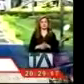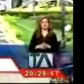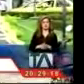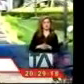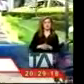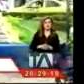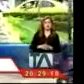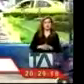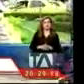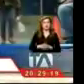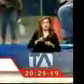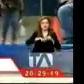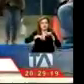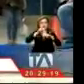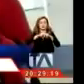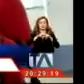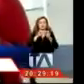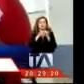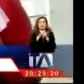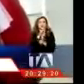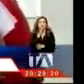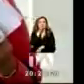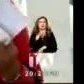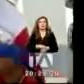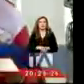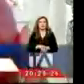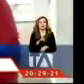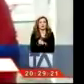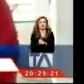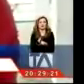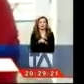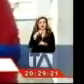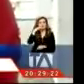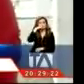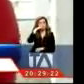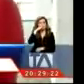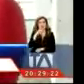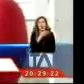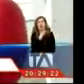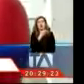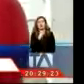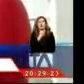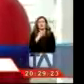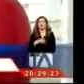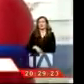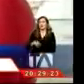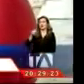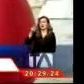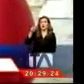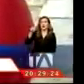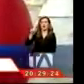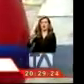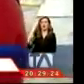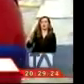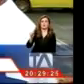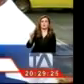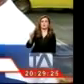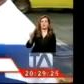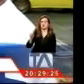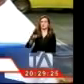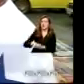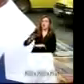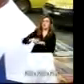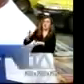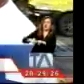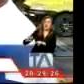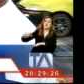Infraestructura de primera, pero los problemas de siempre. El doctor de pediatría es muy grosero, gritando desde allá, Ramos, Ramos, ¿qué pasó? Pues tiene que levantarse. Me molestó